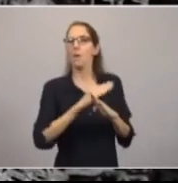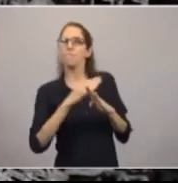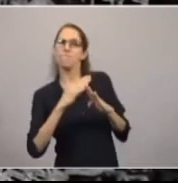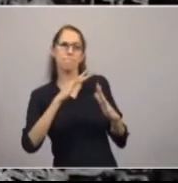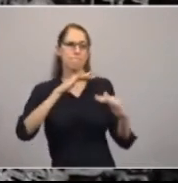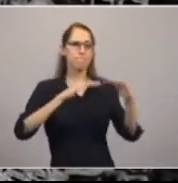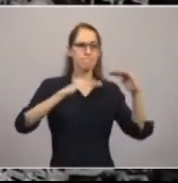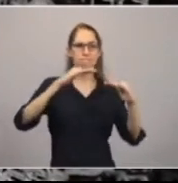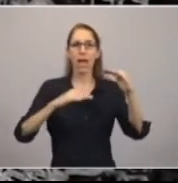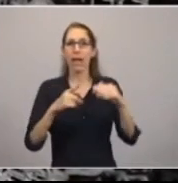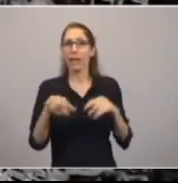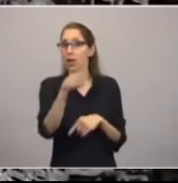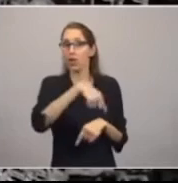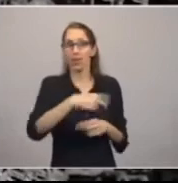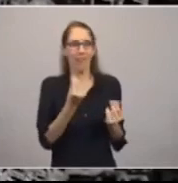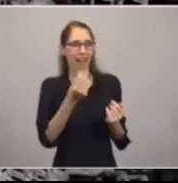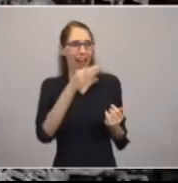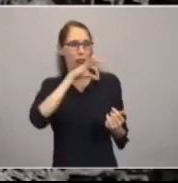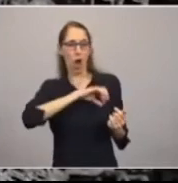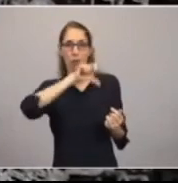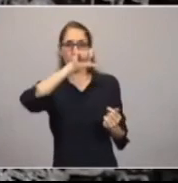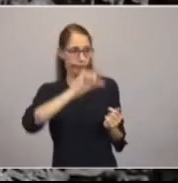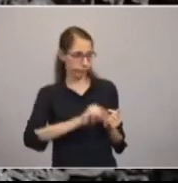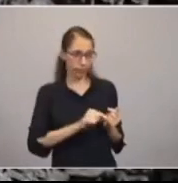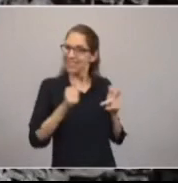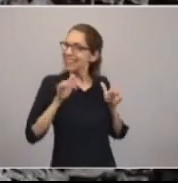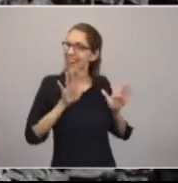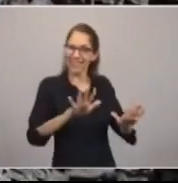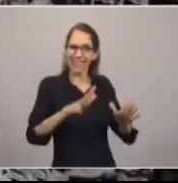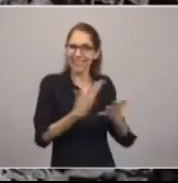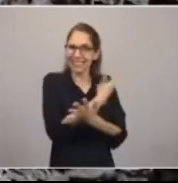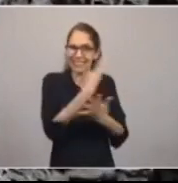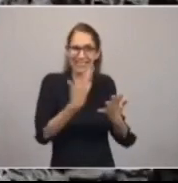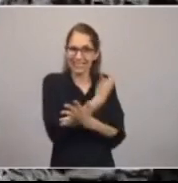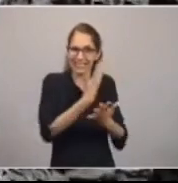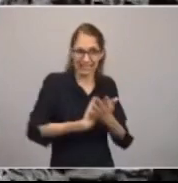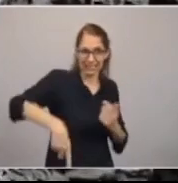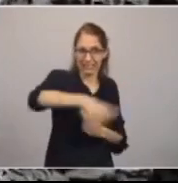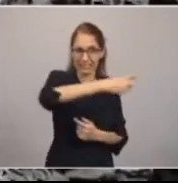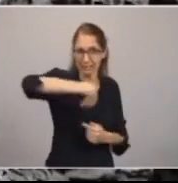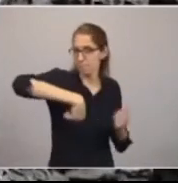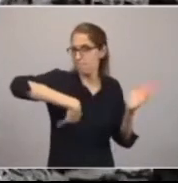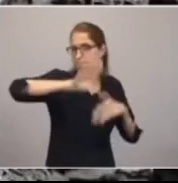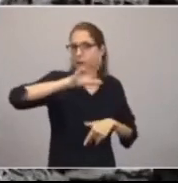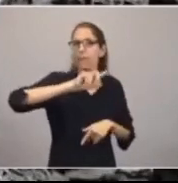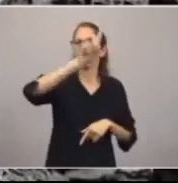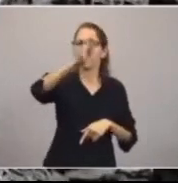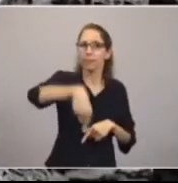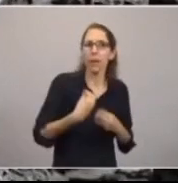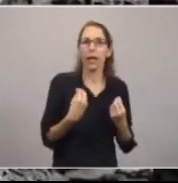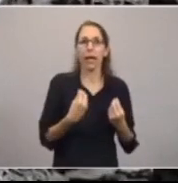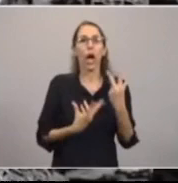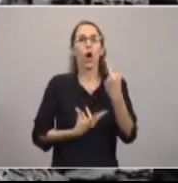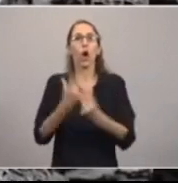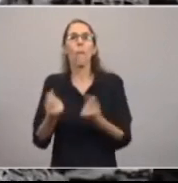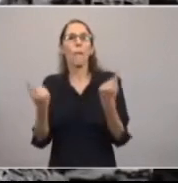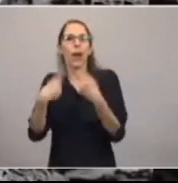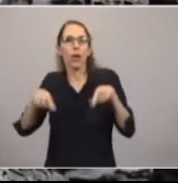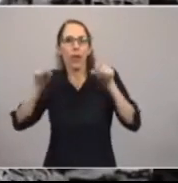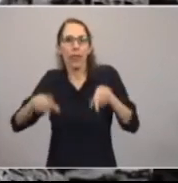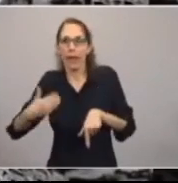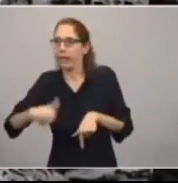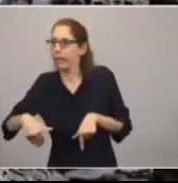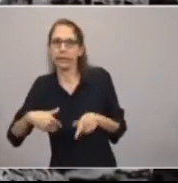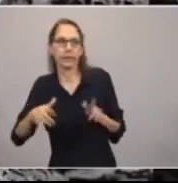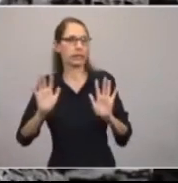populares, de los sectores trabajadores. Es eso lo que produce, es inexorable. Es así. Y daña y perjudica la demanda interna, el